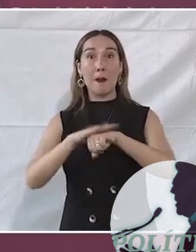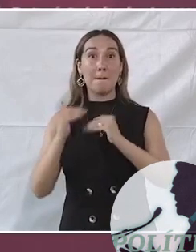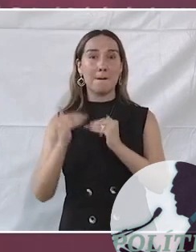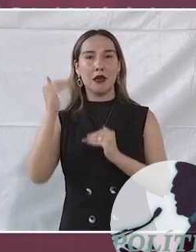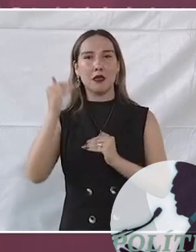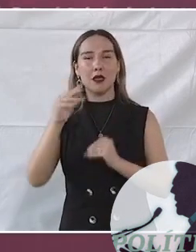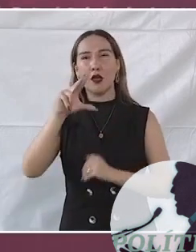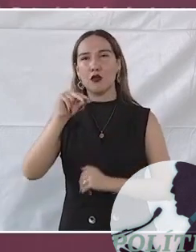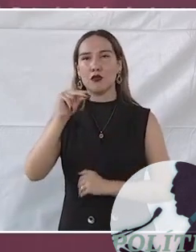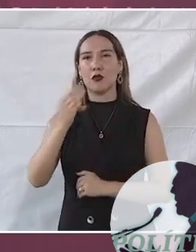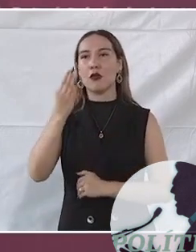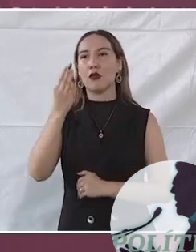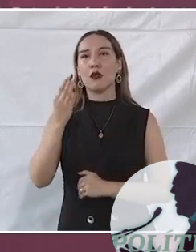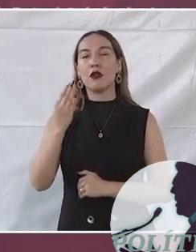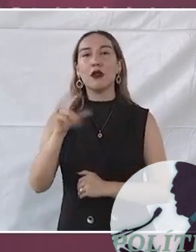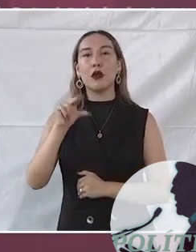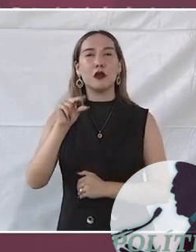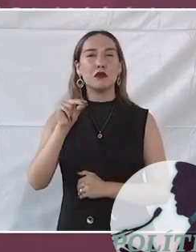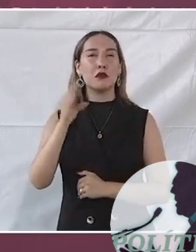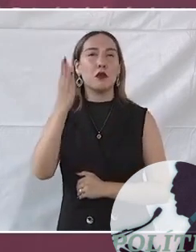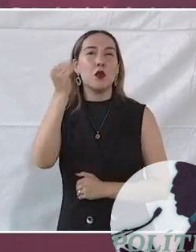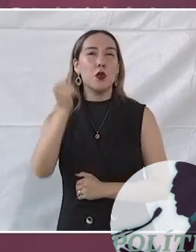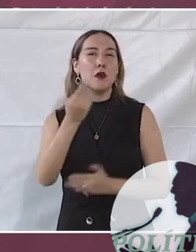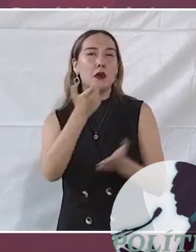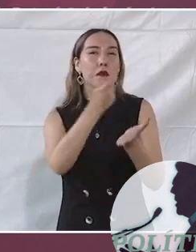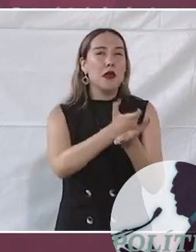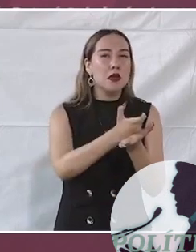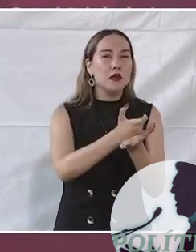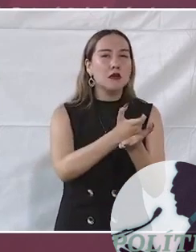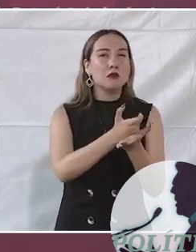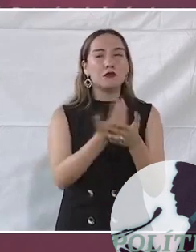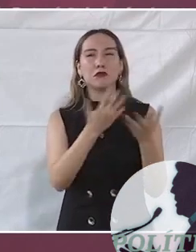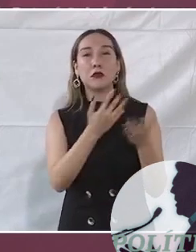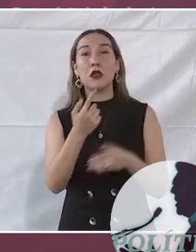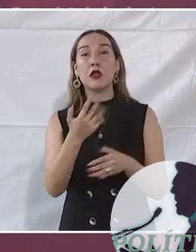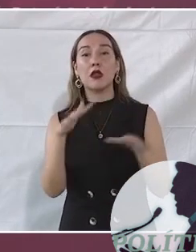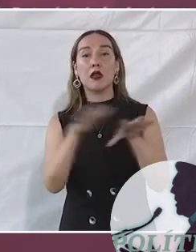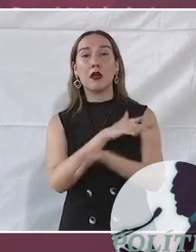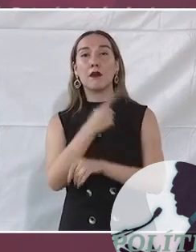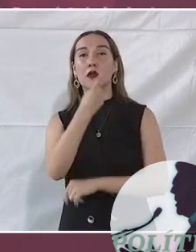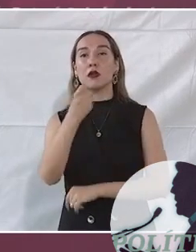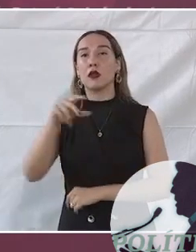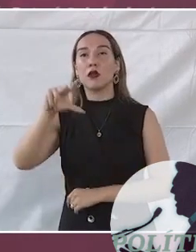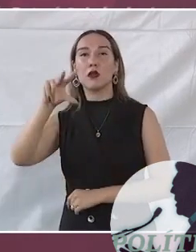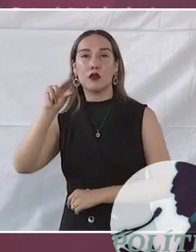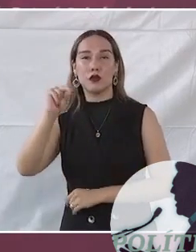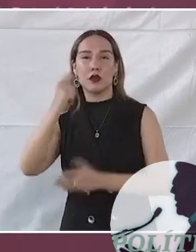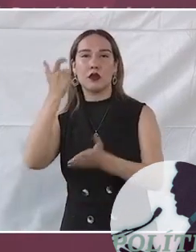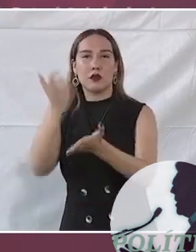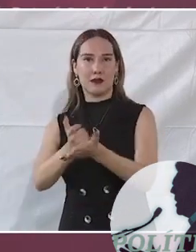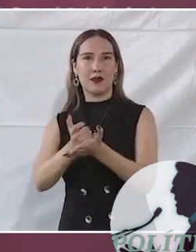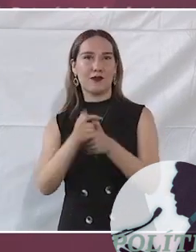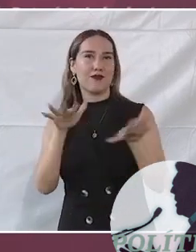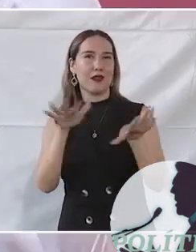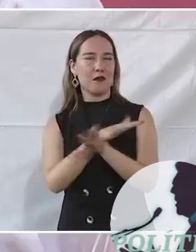89 pesos, 88, a 180 pesos. En términos reales,